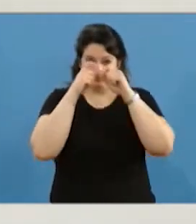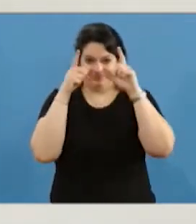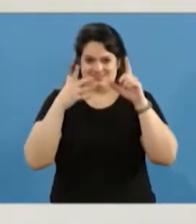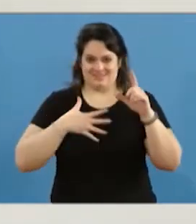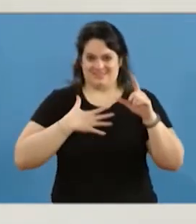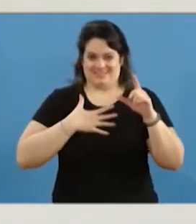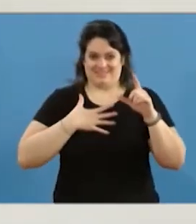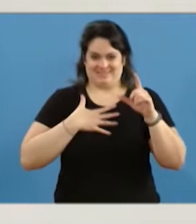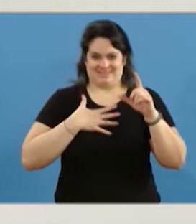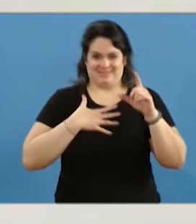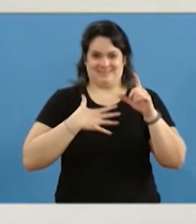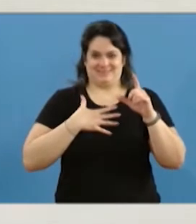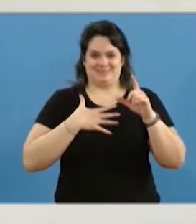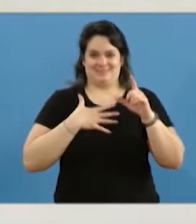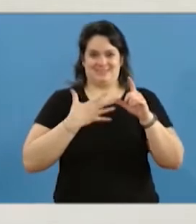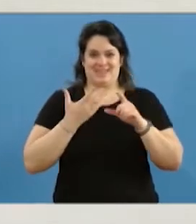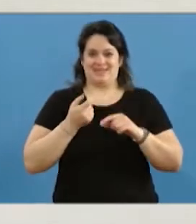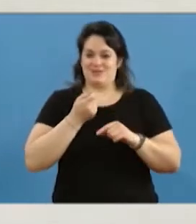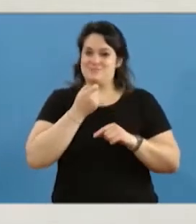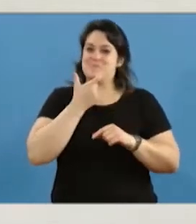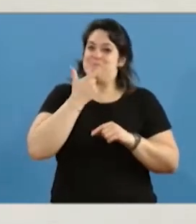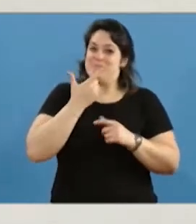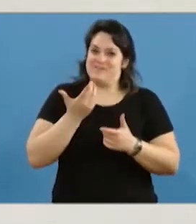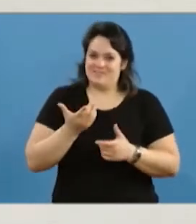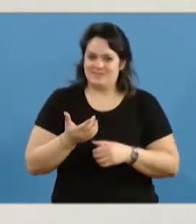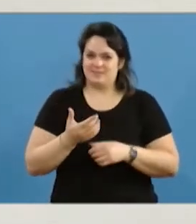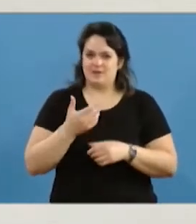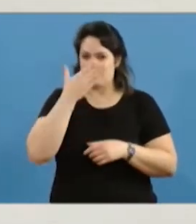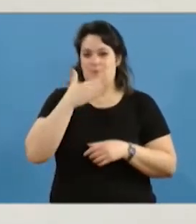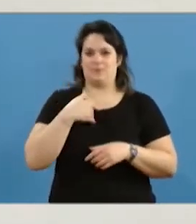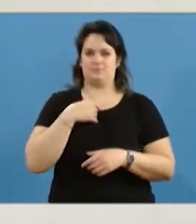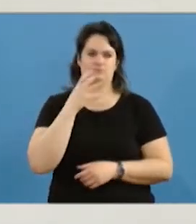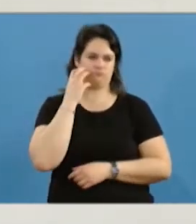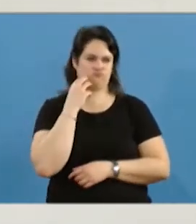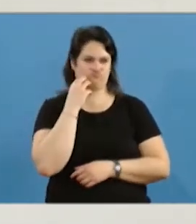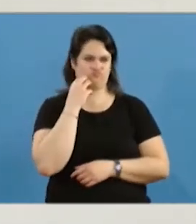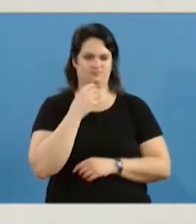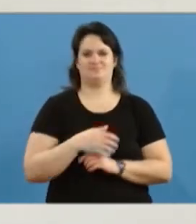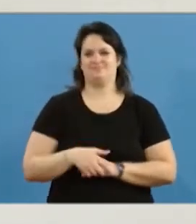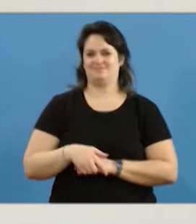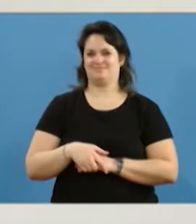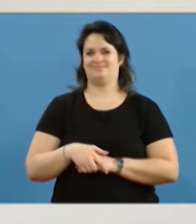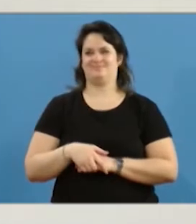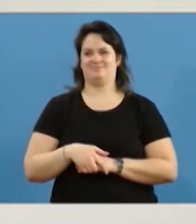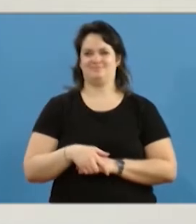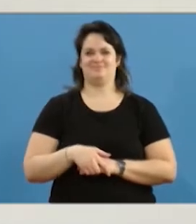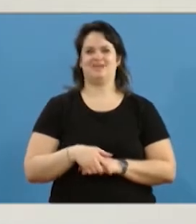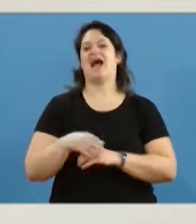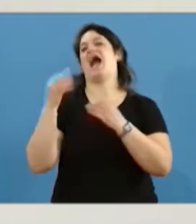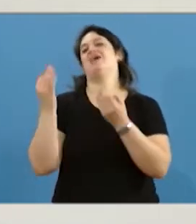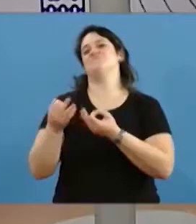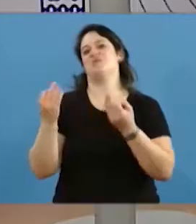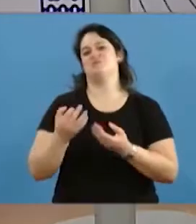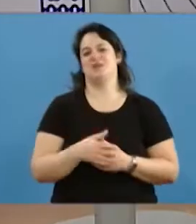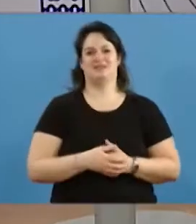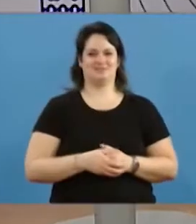sorpresa y sin querer hice una sonrisa, pero enseguida me volví a encaprichar. Muy bien,